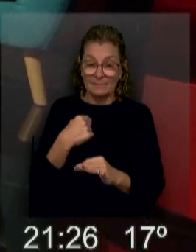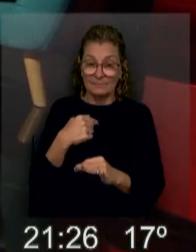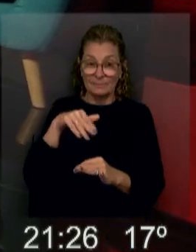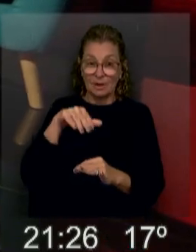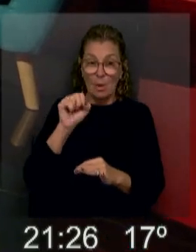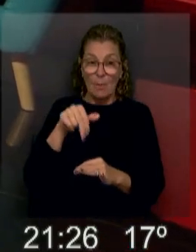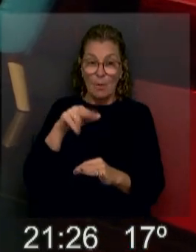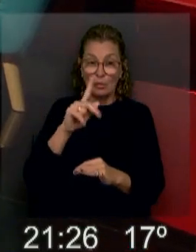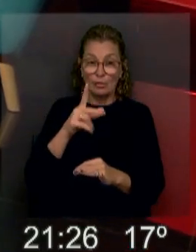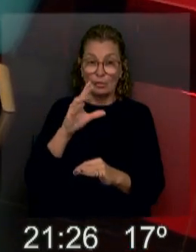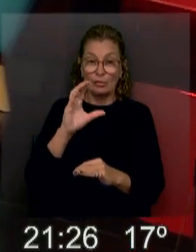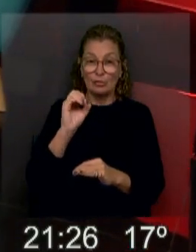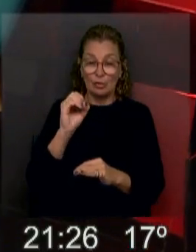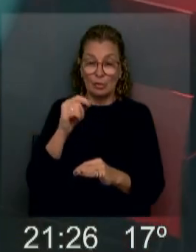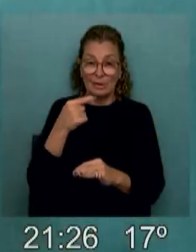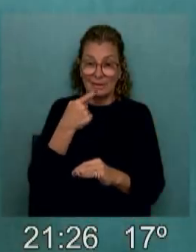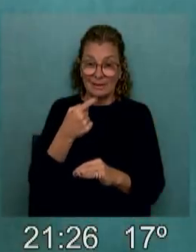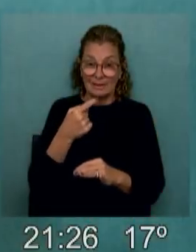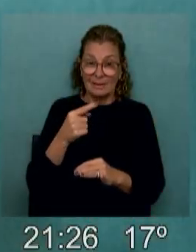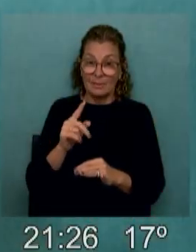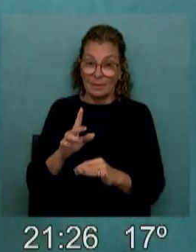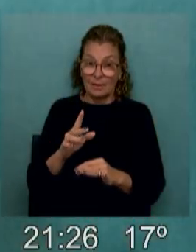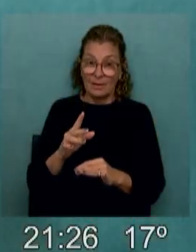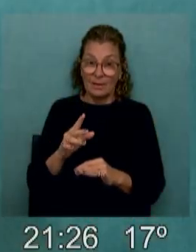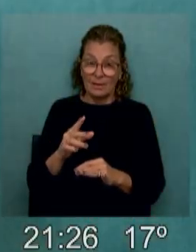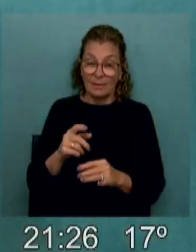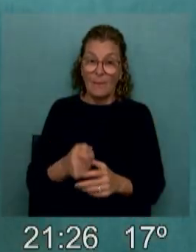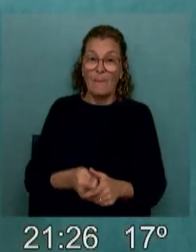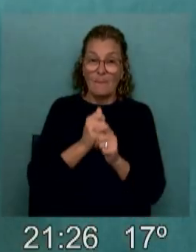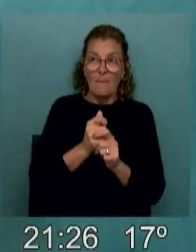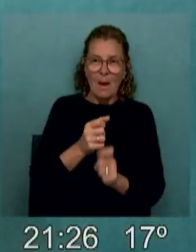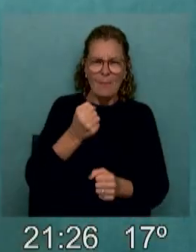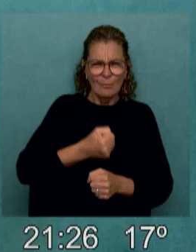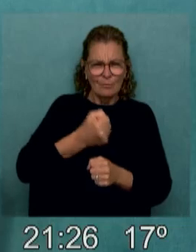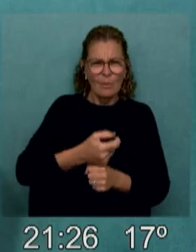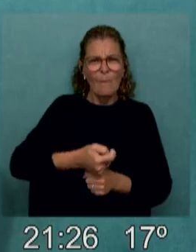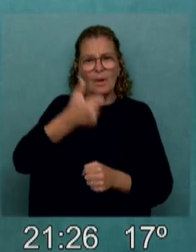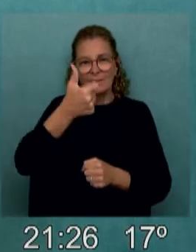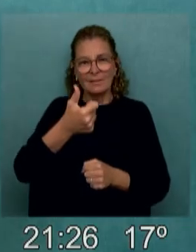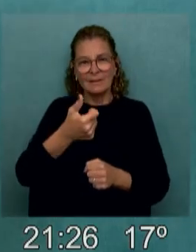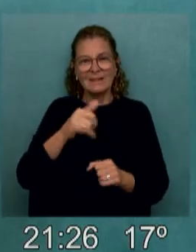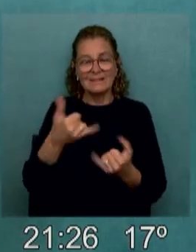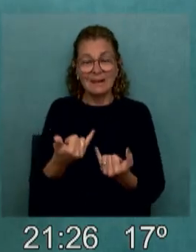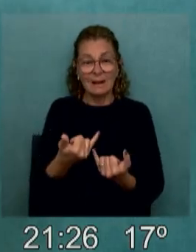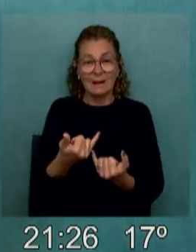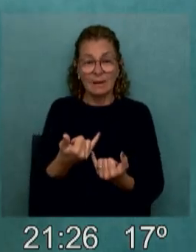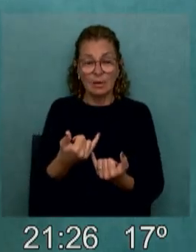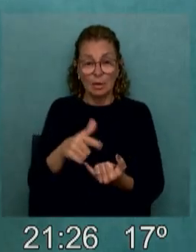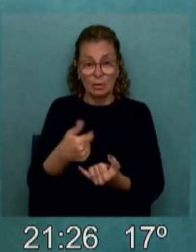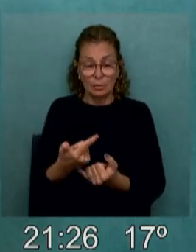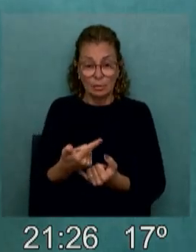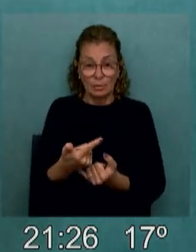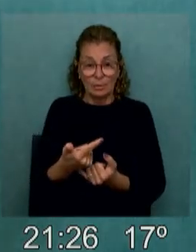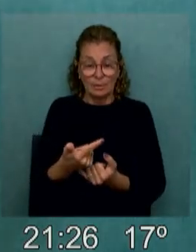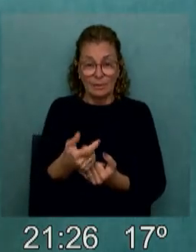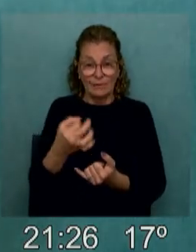que no le costó nada. Su desafío fue bastante corto. O sea, el Moncho descorchó, y ya estaba descorchando. Pero el otro, lo siguiente